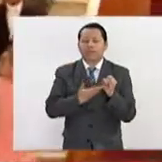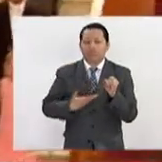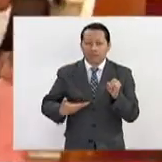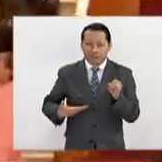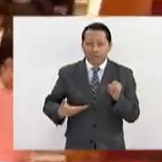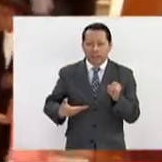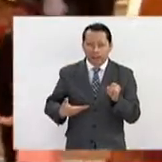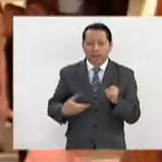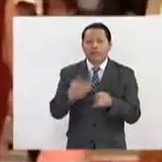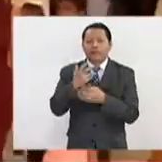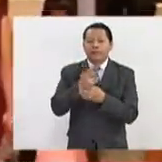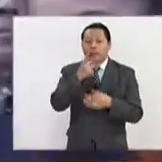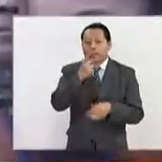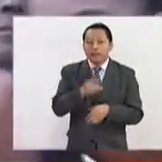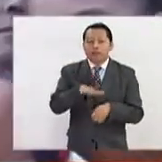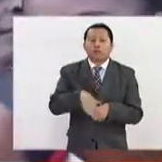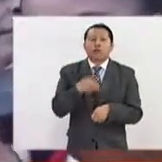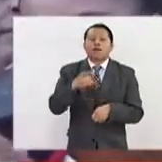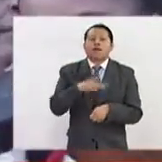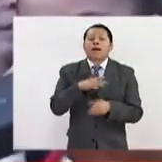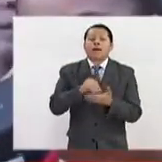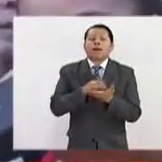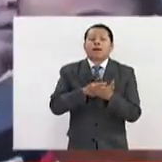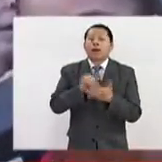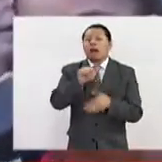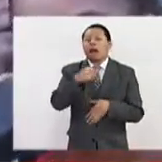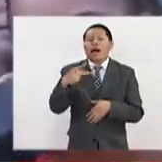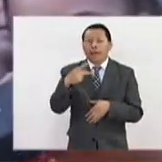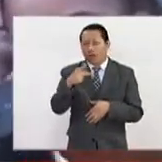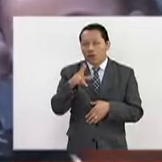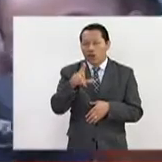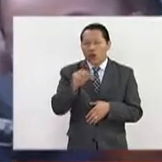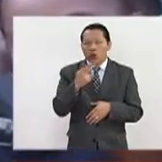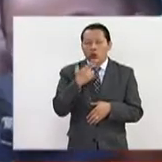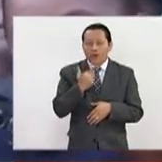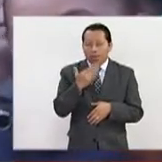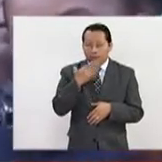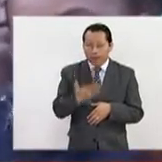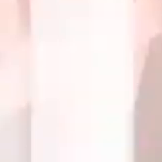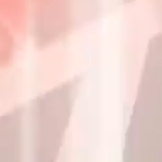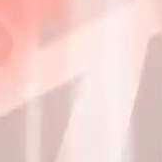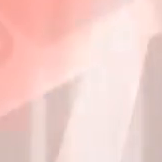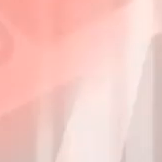República. Esto dijo debido a que la aplicación no ha funcionado como debería.